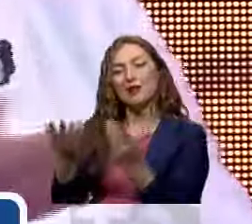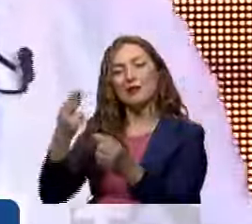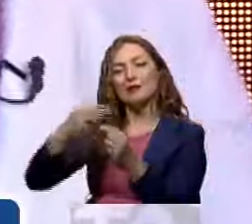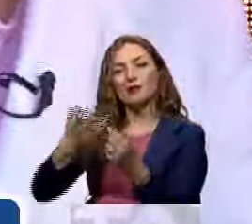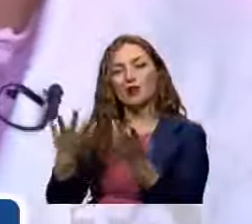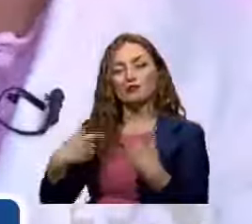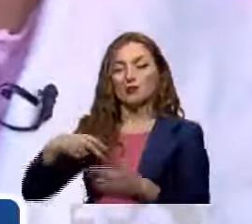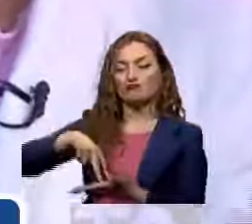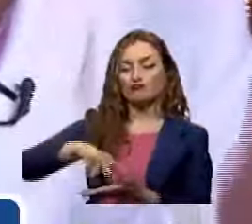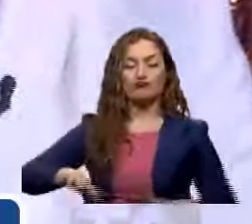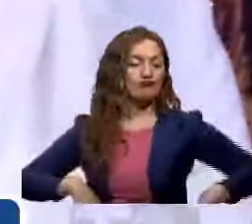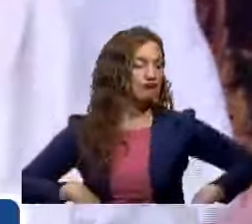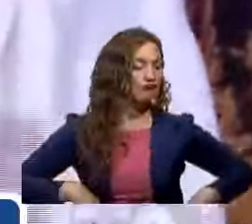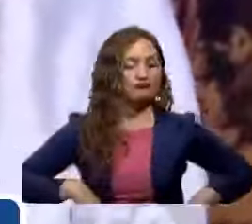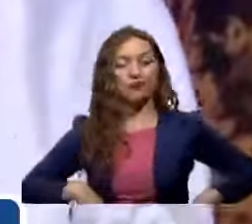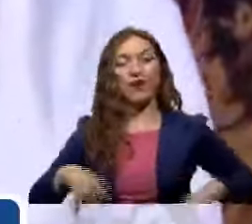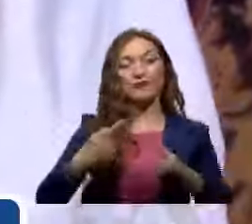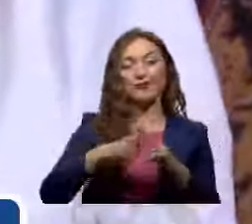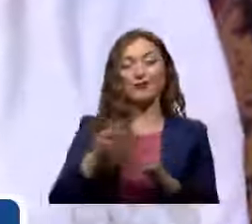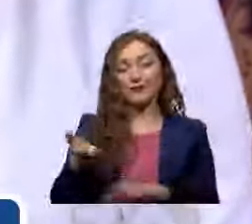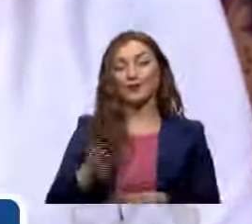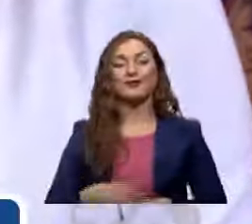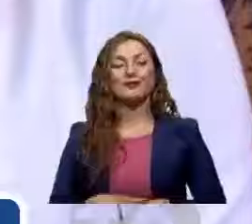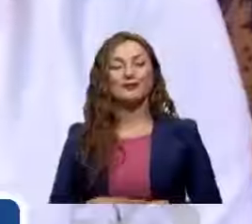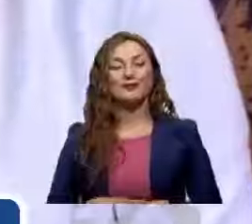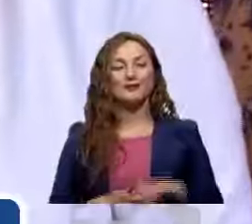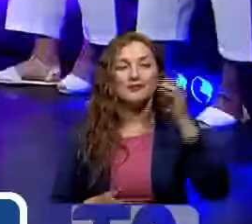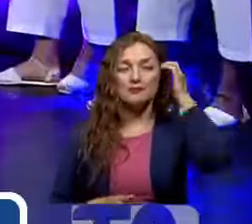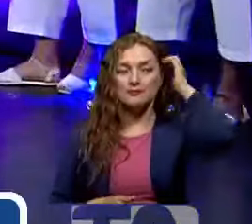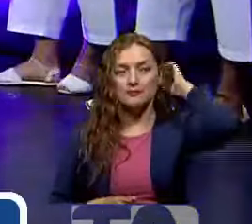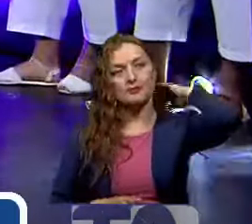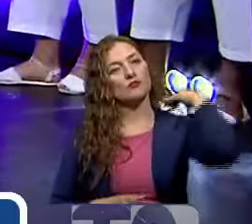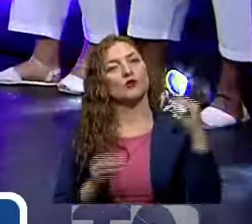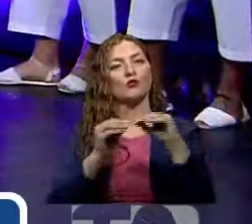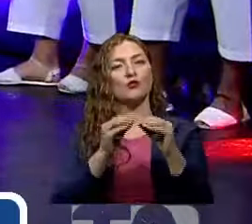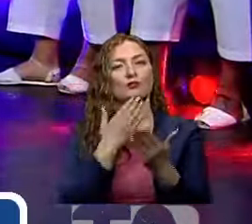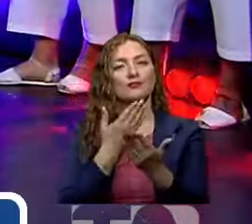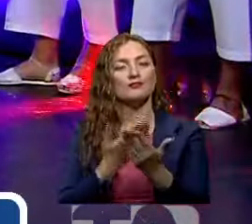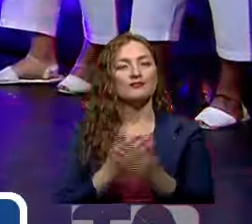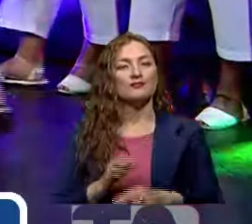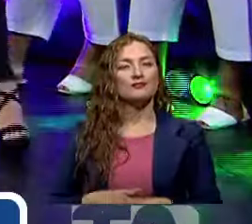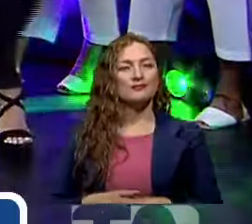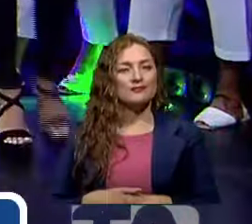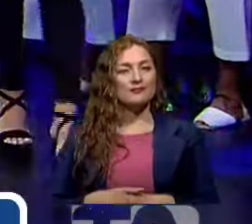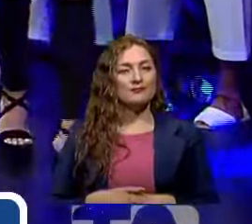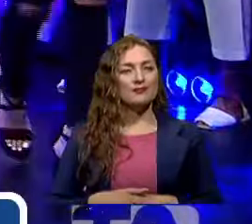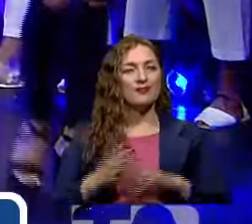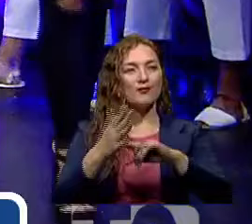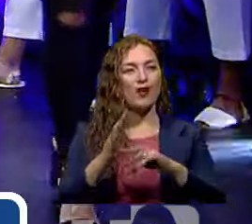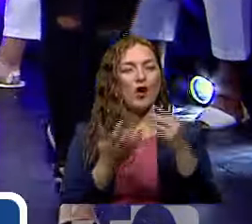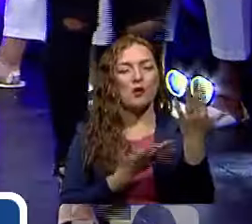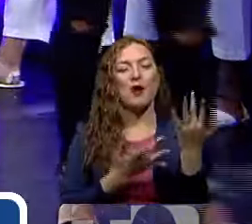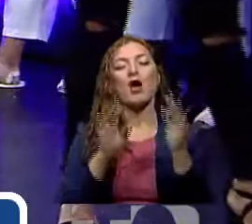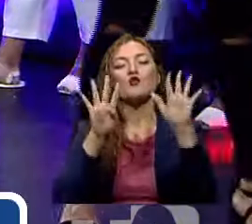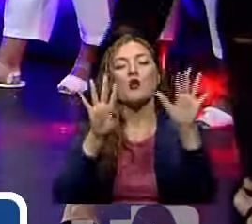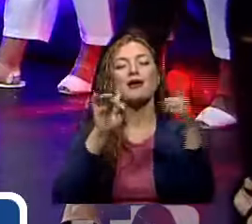a modelar también, porque tenemos aquí los trajes que van a lucir en Atuntaqui. Claro que sí, muchísimas gracias, Ale. Bueno, les esperamos en este feriado del 9